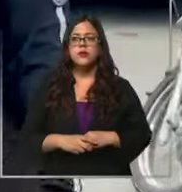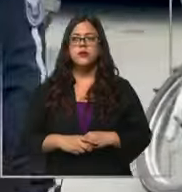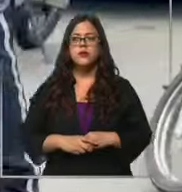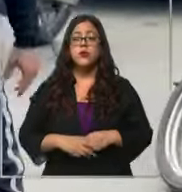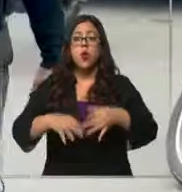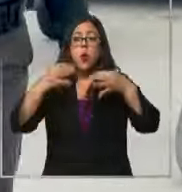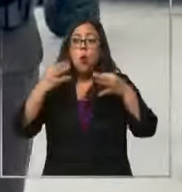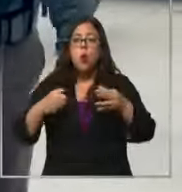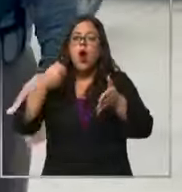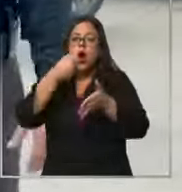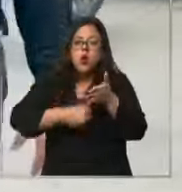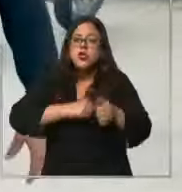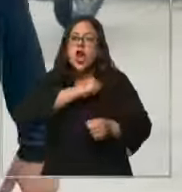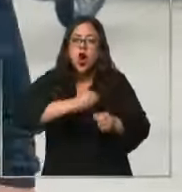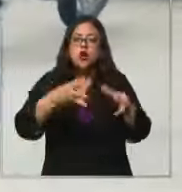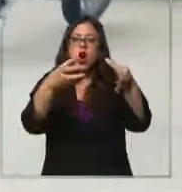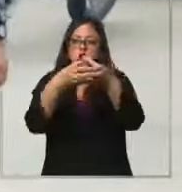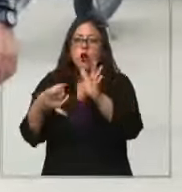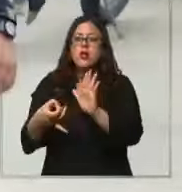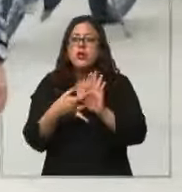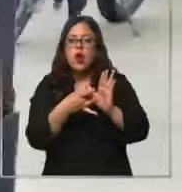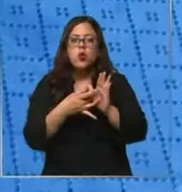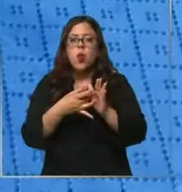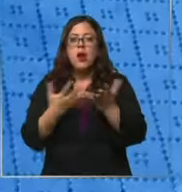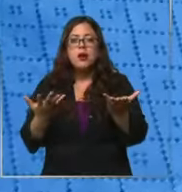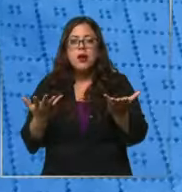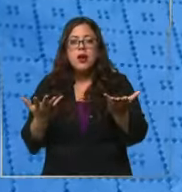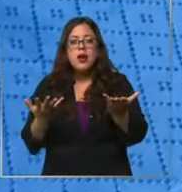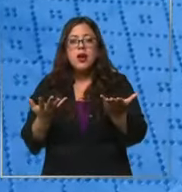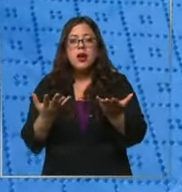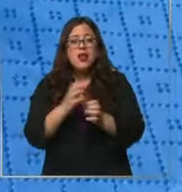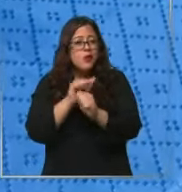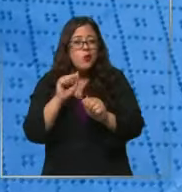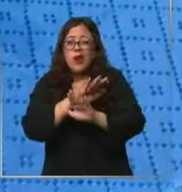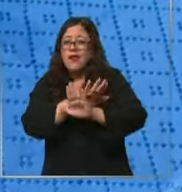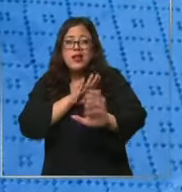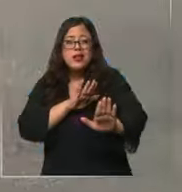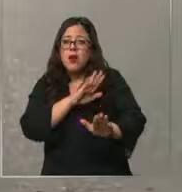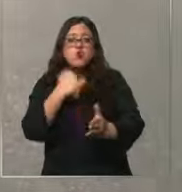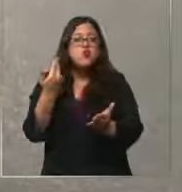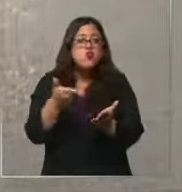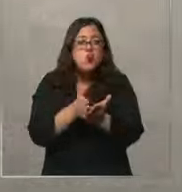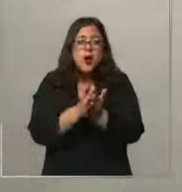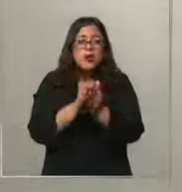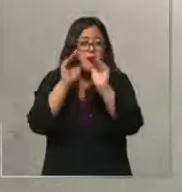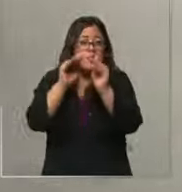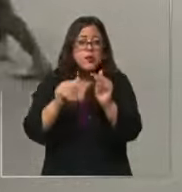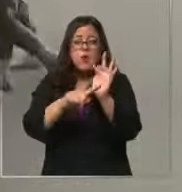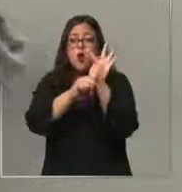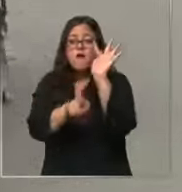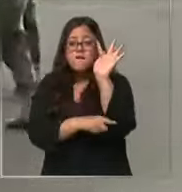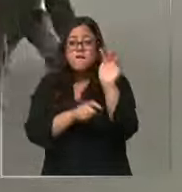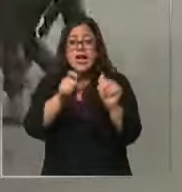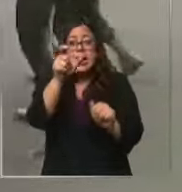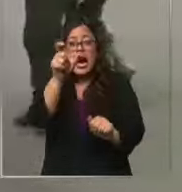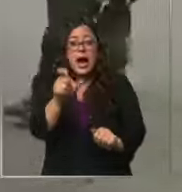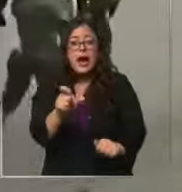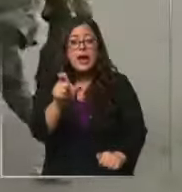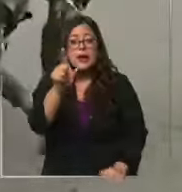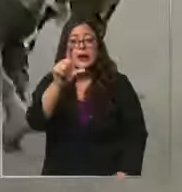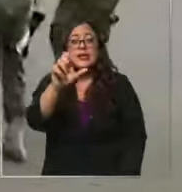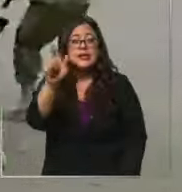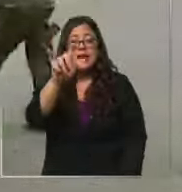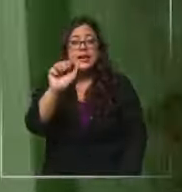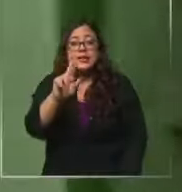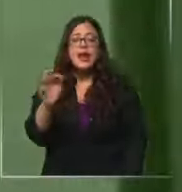En medio de una lucha contra el crimen organizado que sigue sin poder evitar muertes como la del fiscal Suárez, el gobierno insiste en que pondrá mano